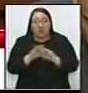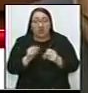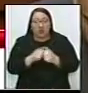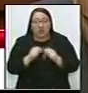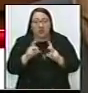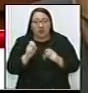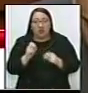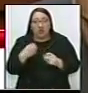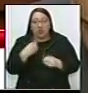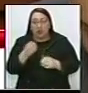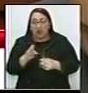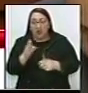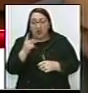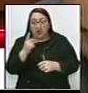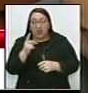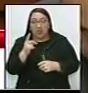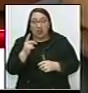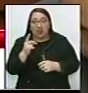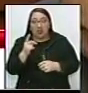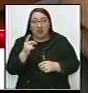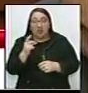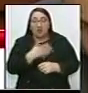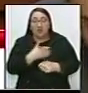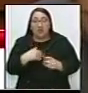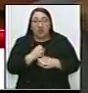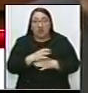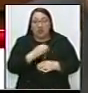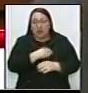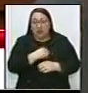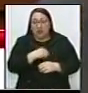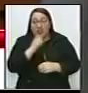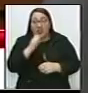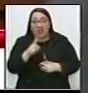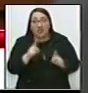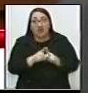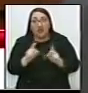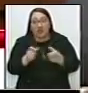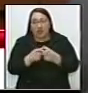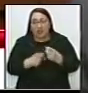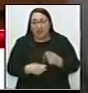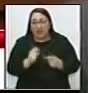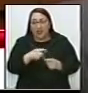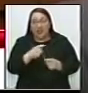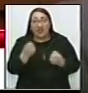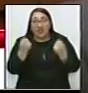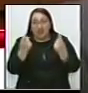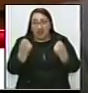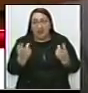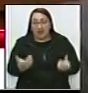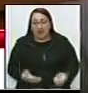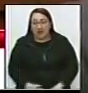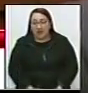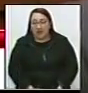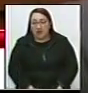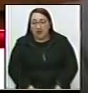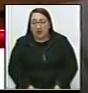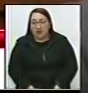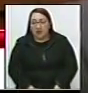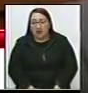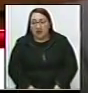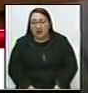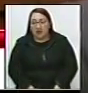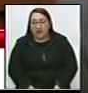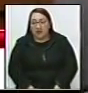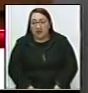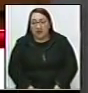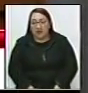Y como el señor César Villanueva es además parlamentario, estamos seguros que él va a entender ese precepto. Así que